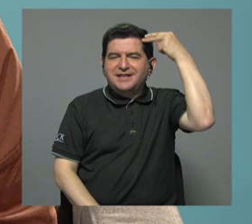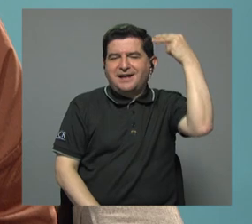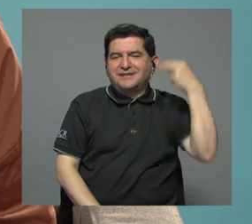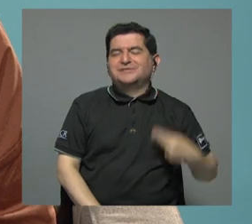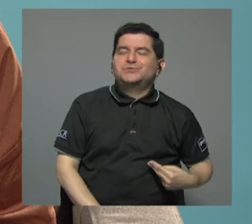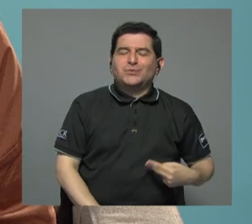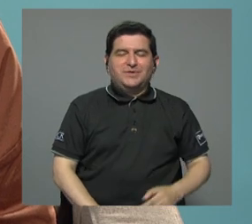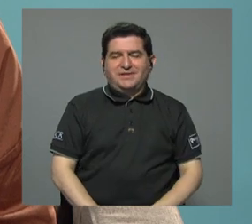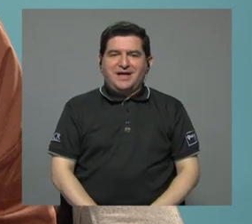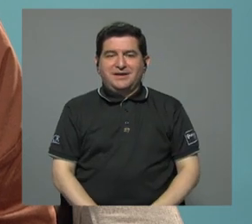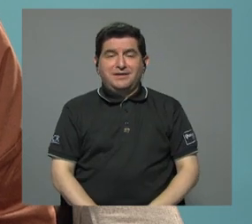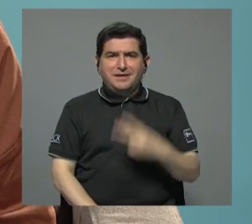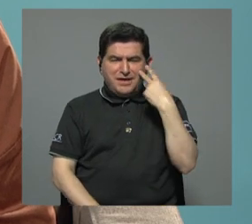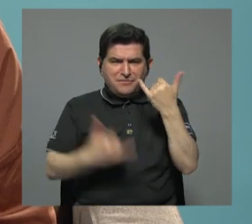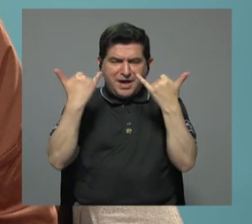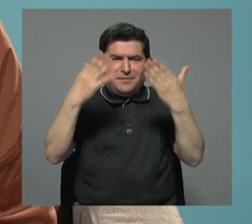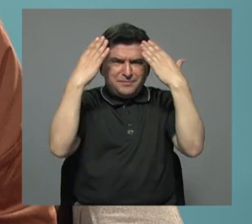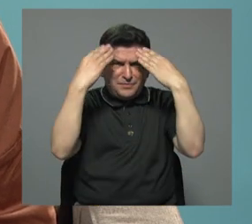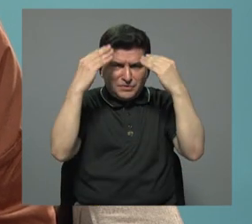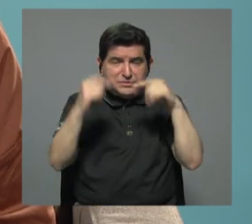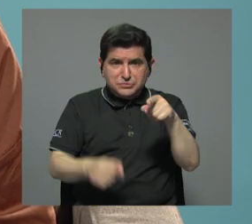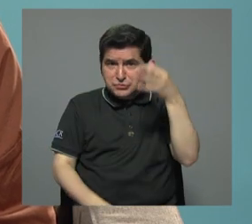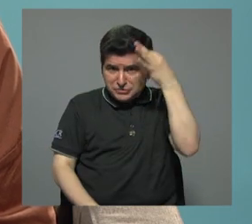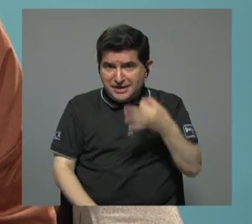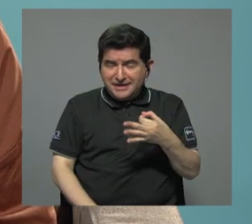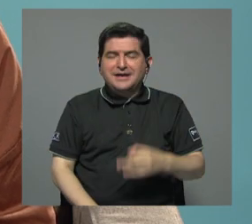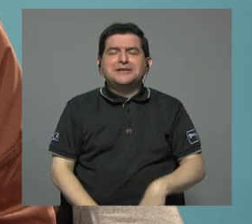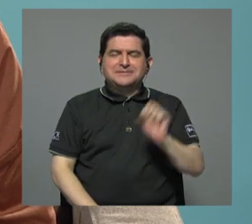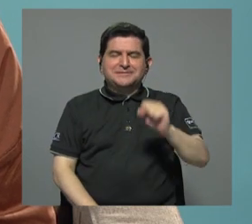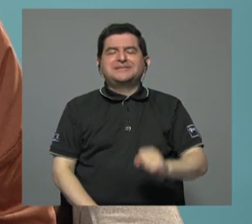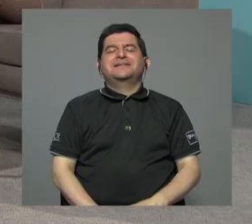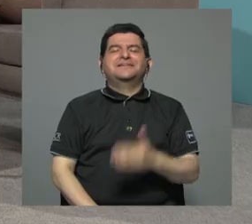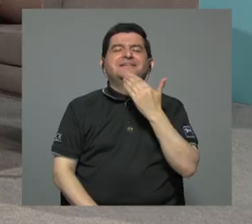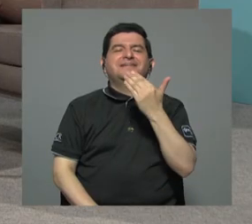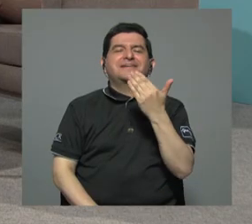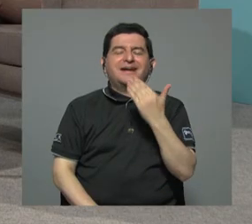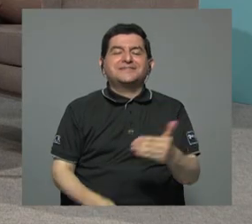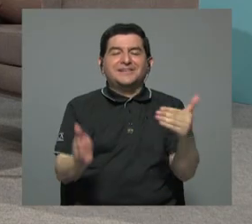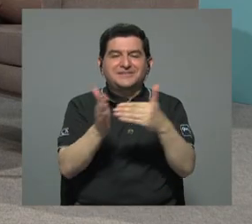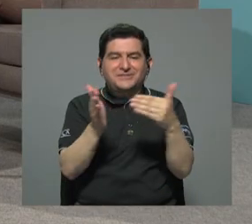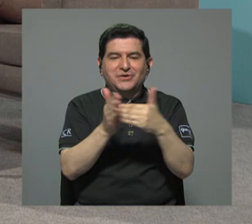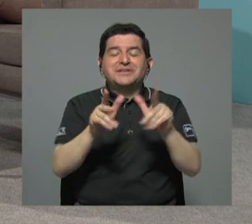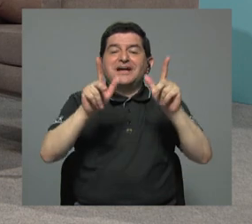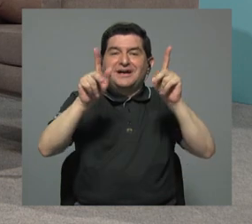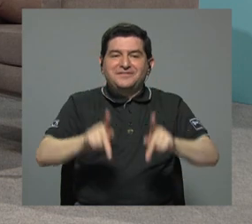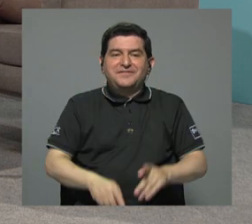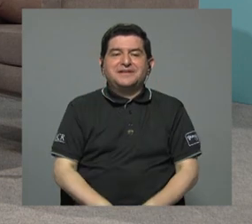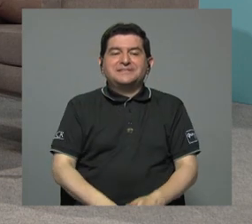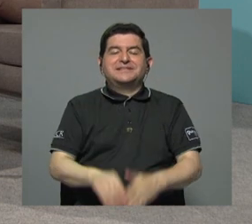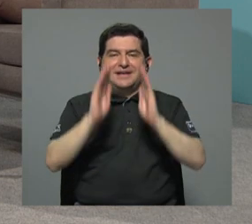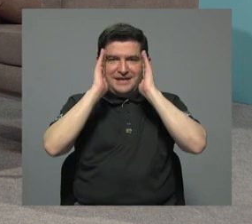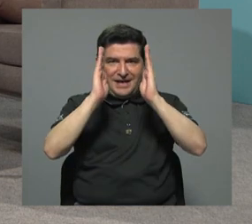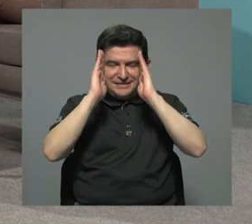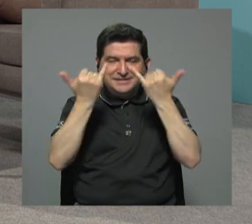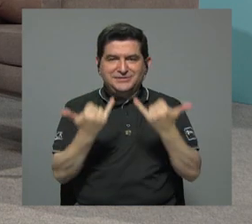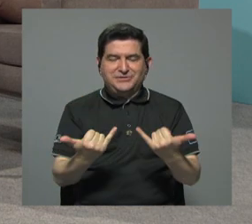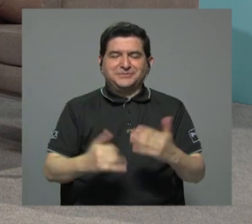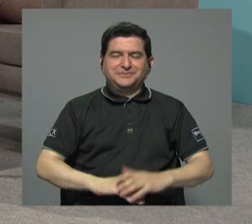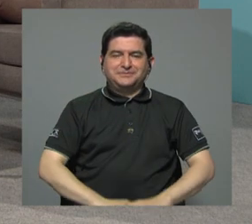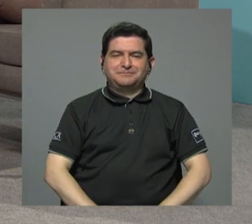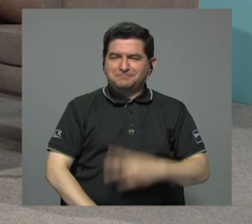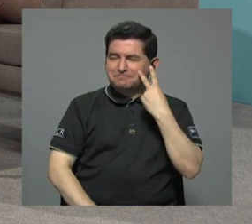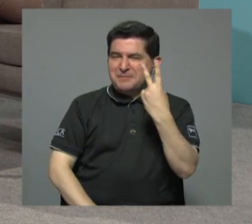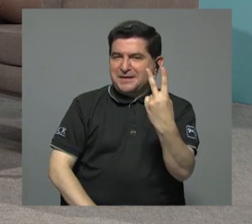vamos a verlo a continuación si te parece claro gracias y nuevamente gracias a las personas que nos están sintonizando así es